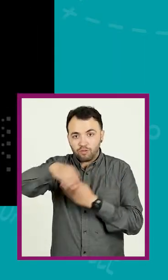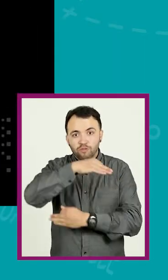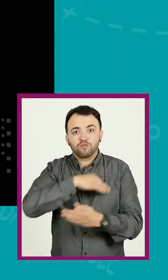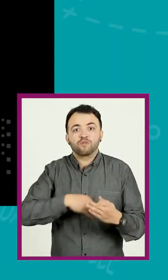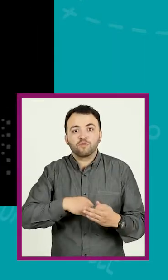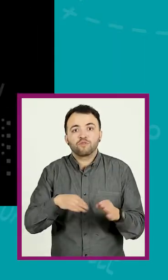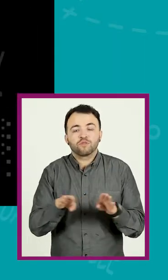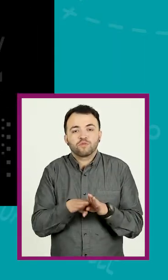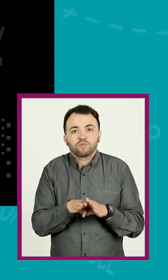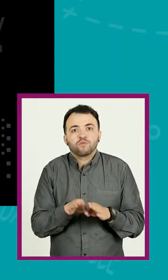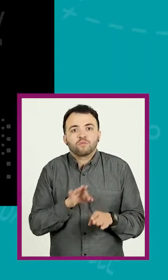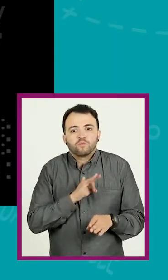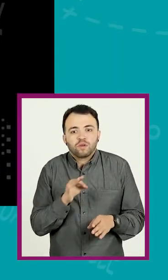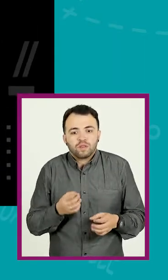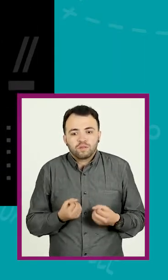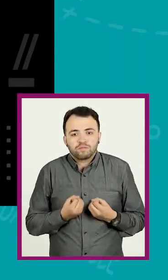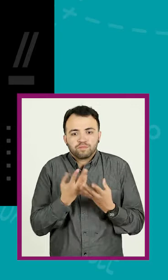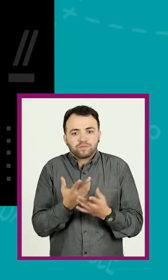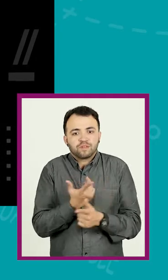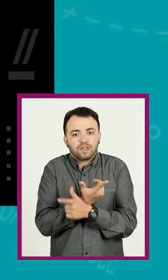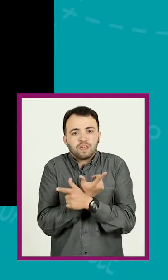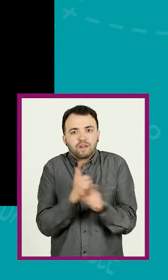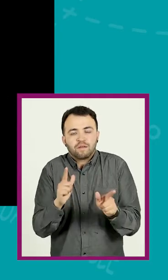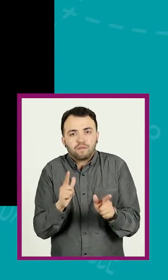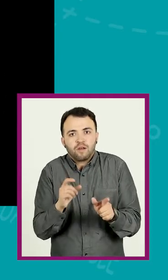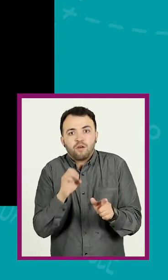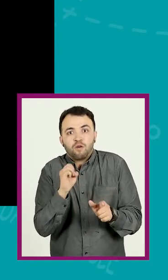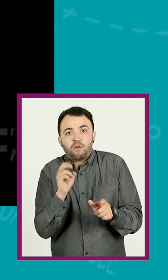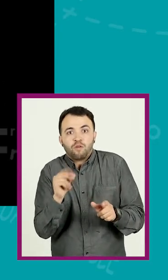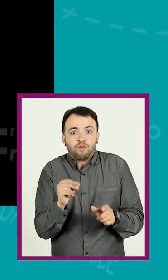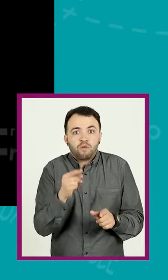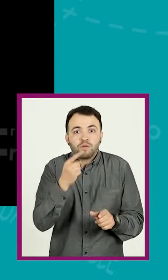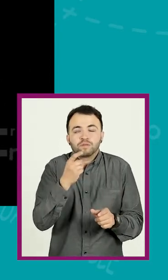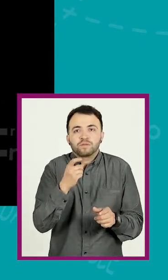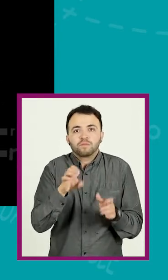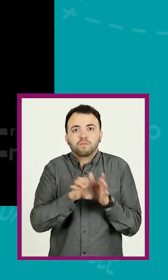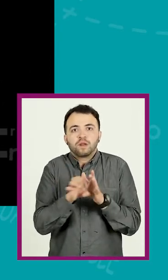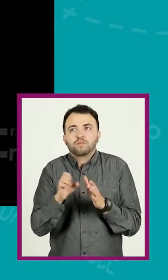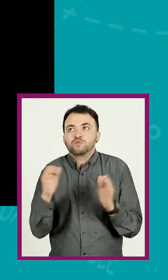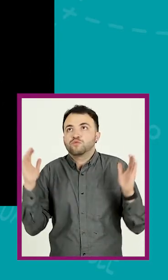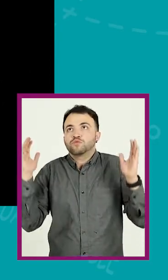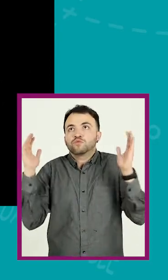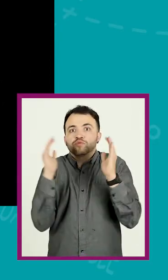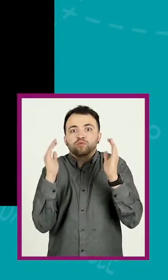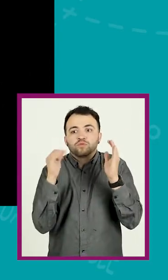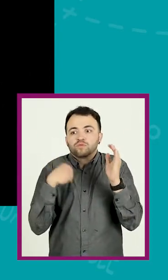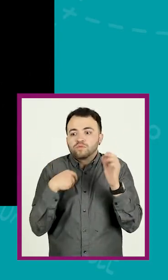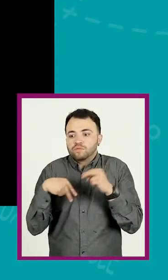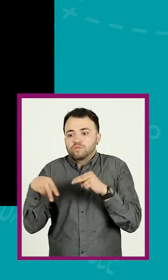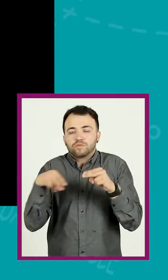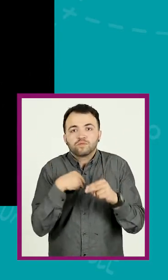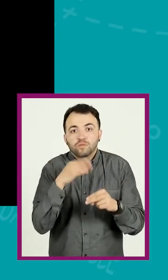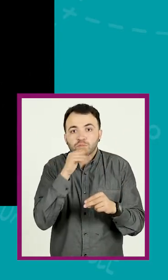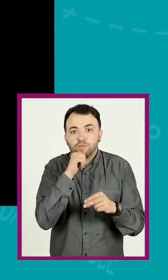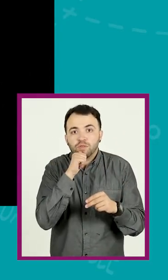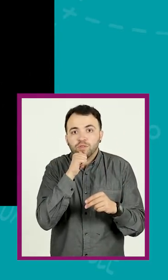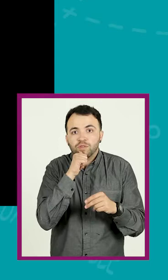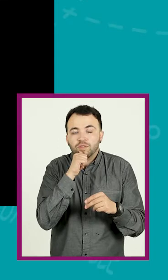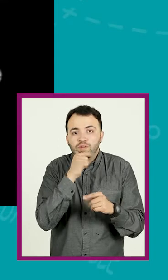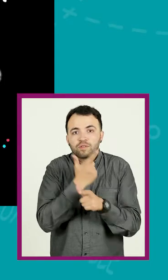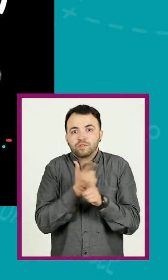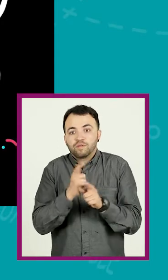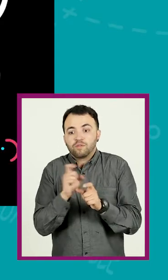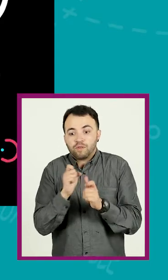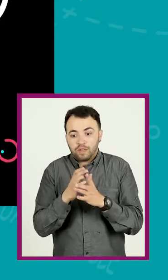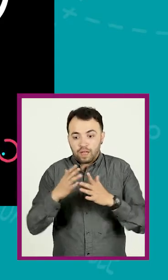al cuerpo. De este modo, todos gozaríamos de mayor o menor libertad dependiendo del tamaño